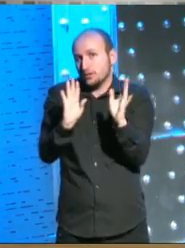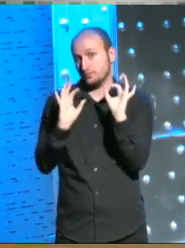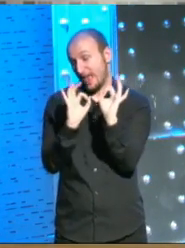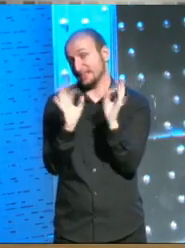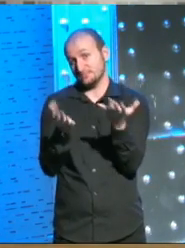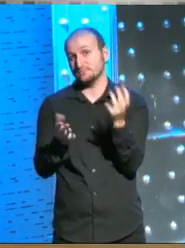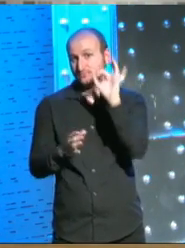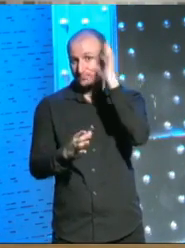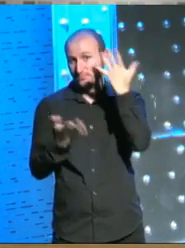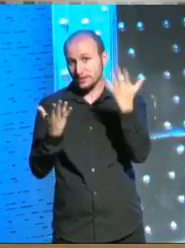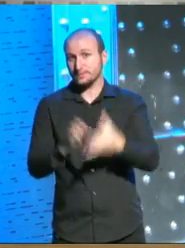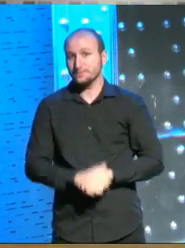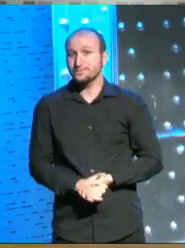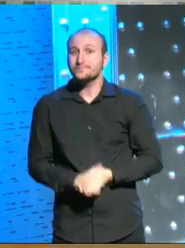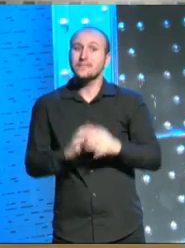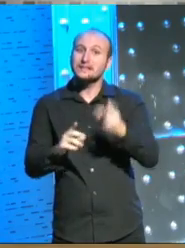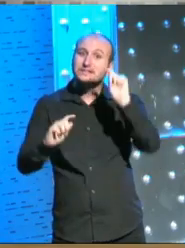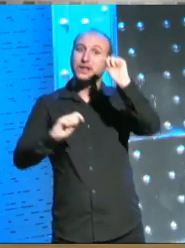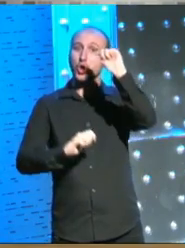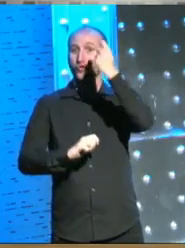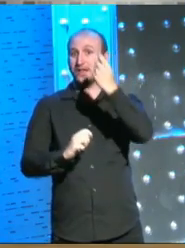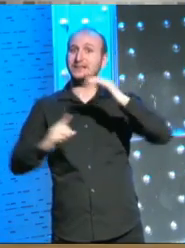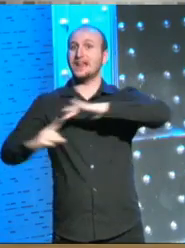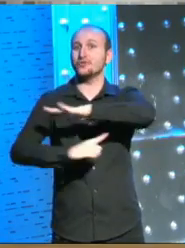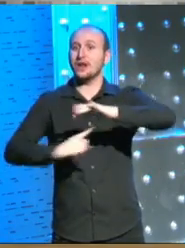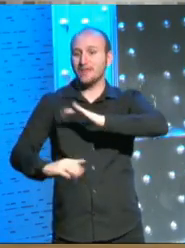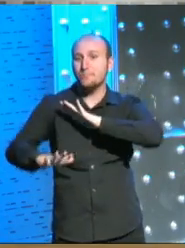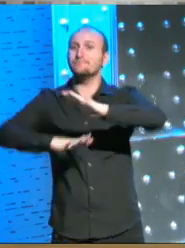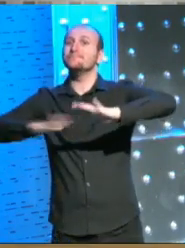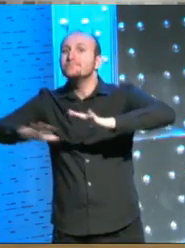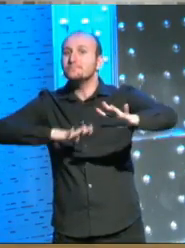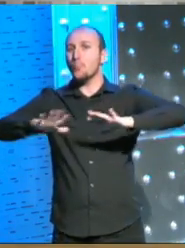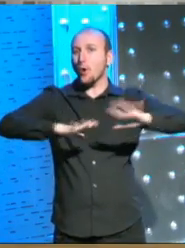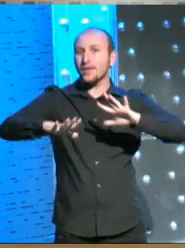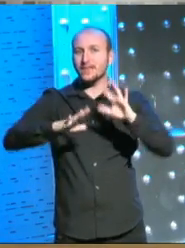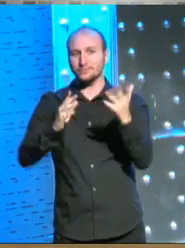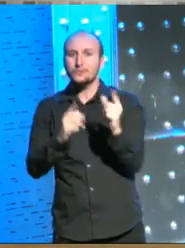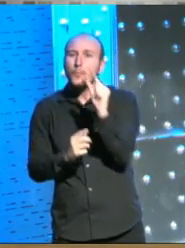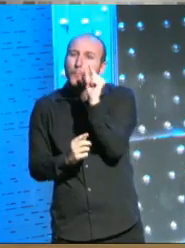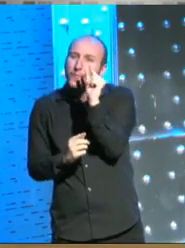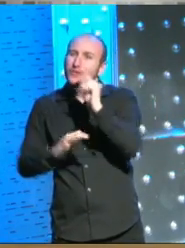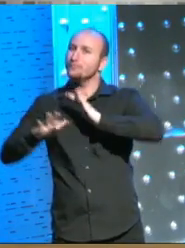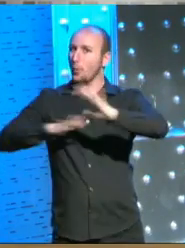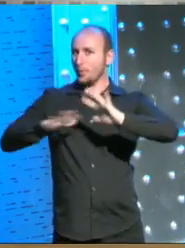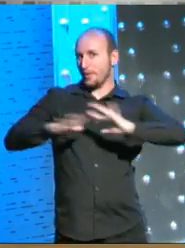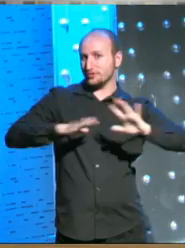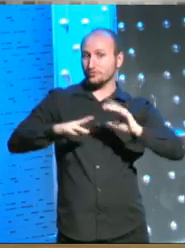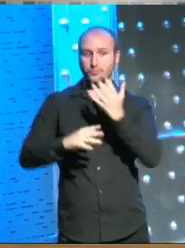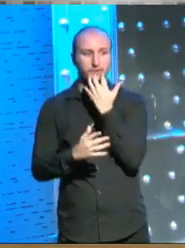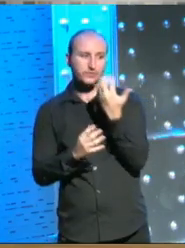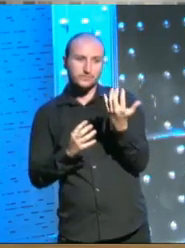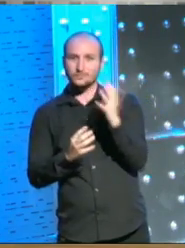idea. Él consigue hacer que la naturaleza se mueva con micromovimientos que autentifican el humo que